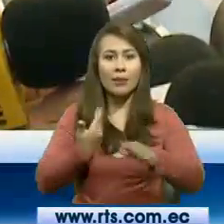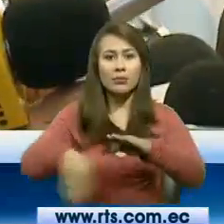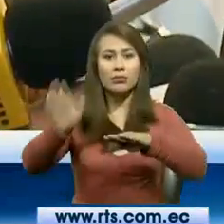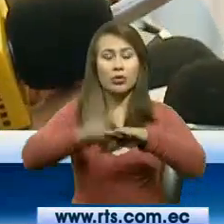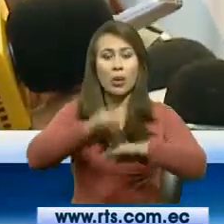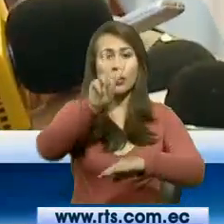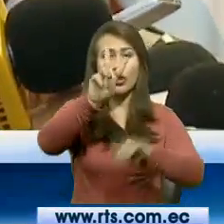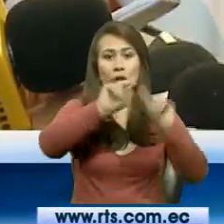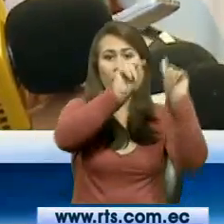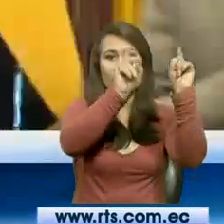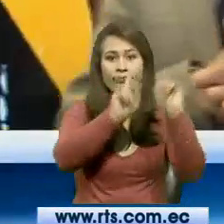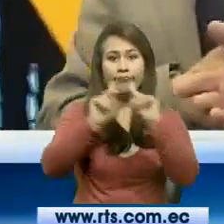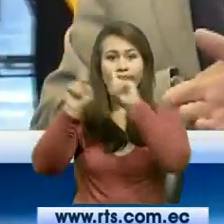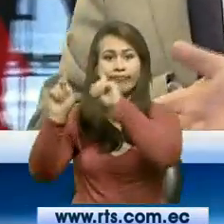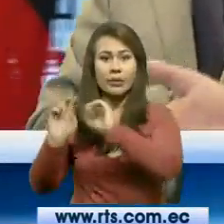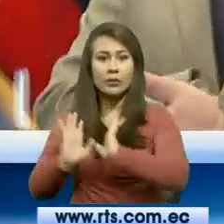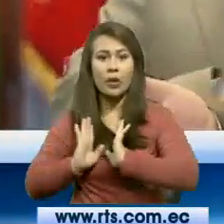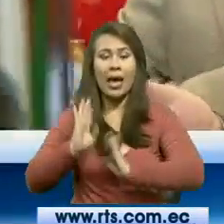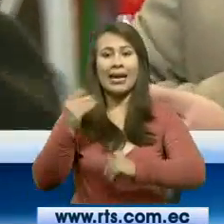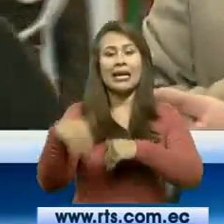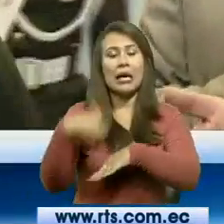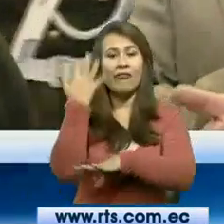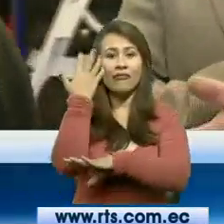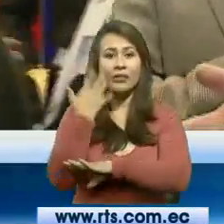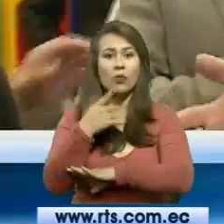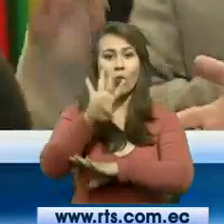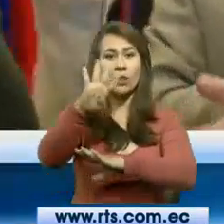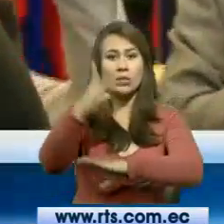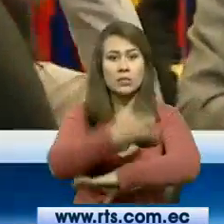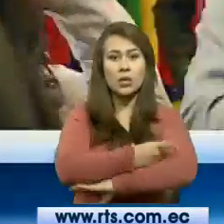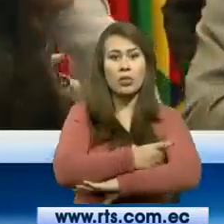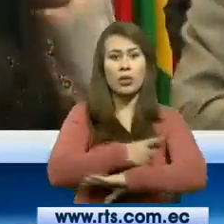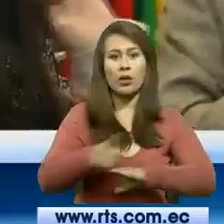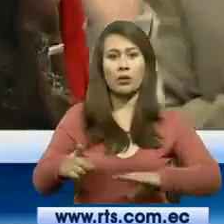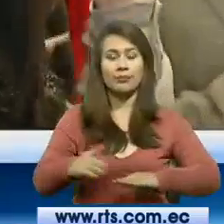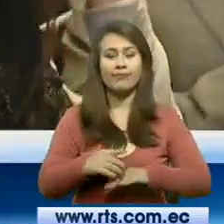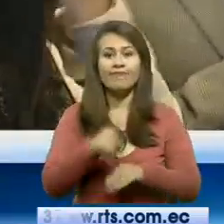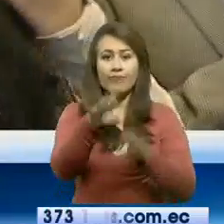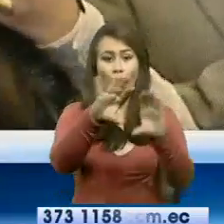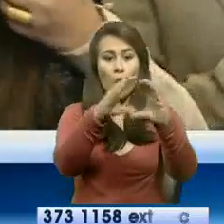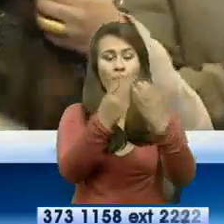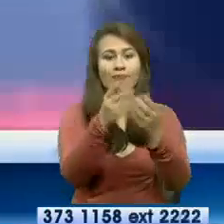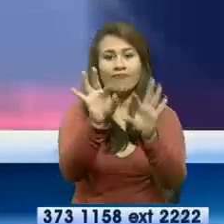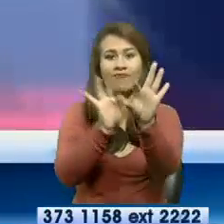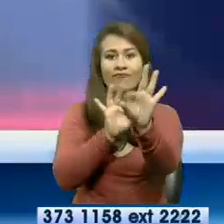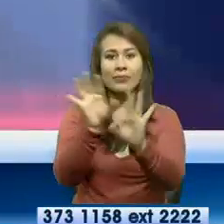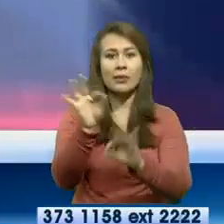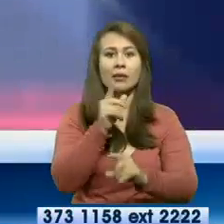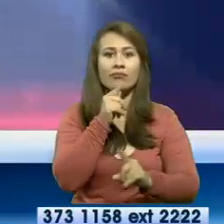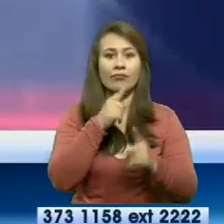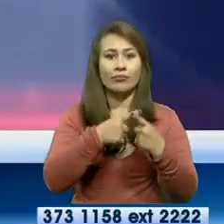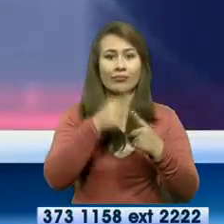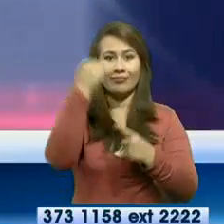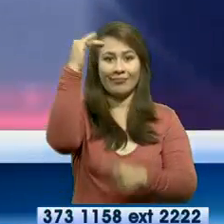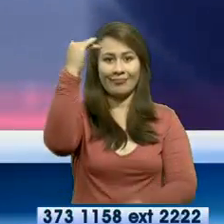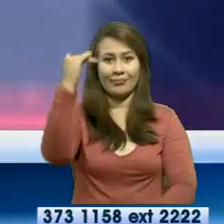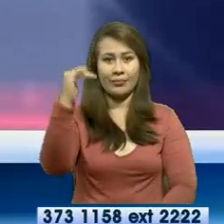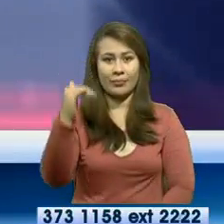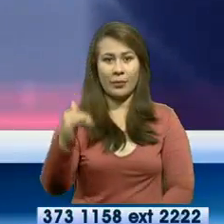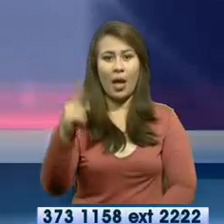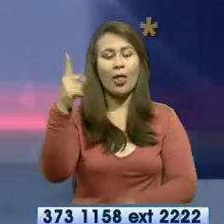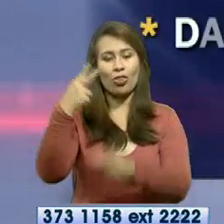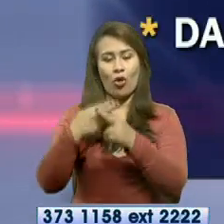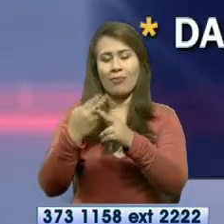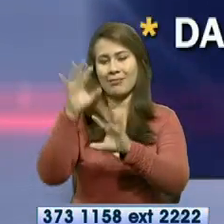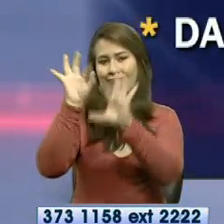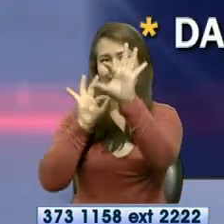en un lapso de 45 días. Entre los nombres confirmados para esta comisión multipartidista estarían Encarnación Duchi por el Bloque de